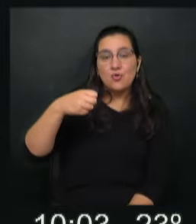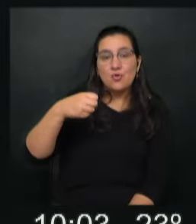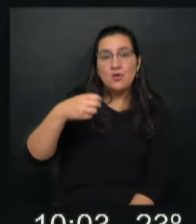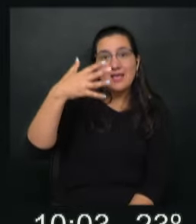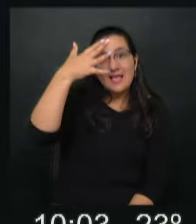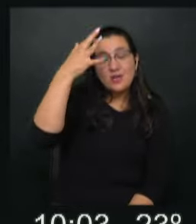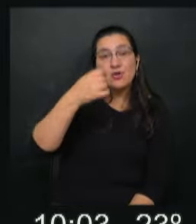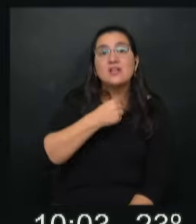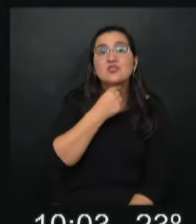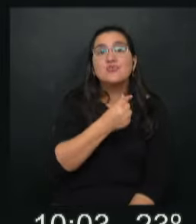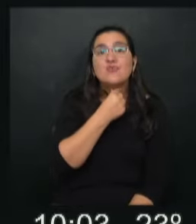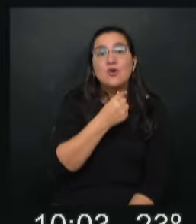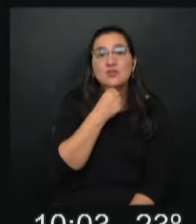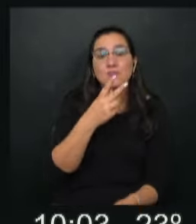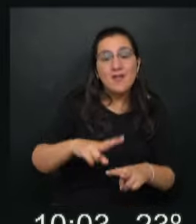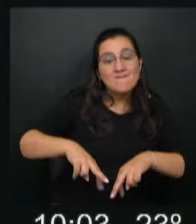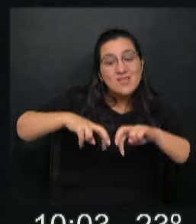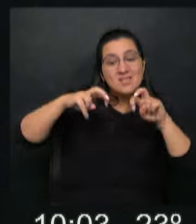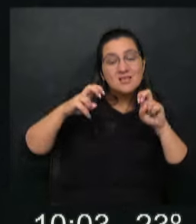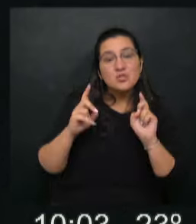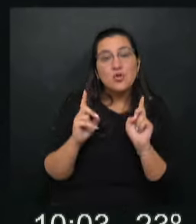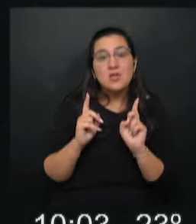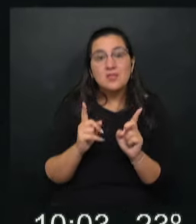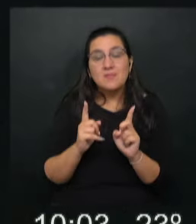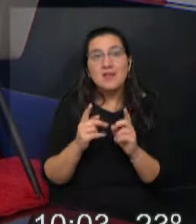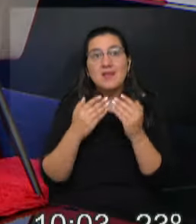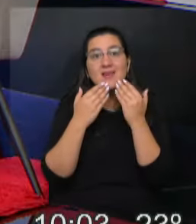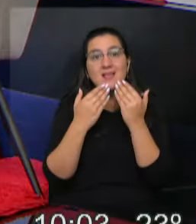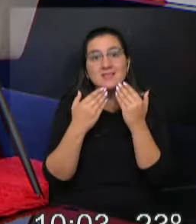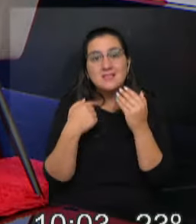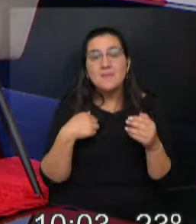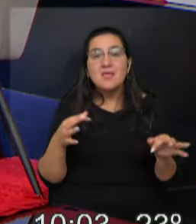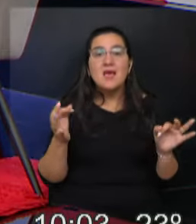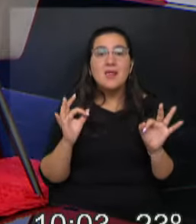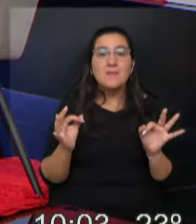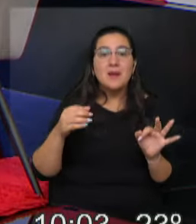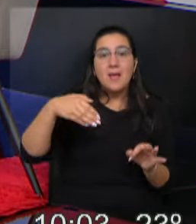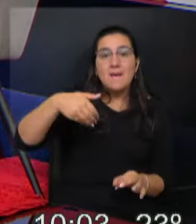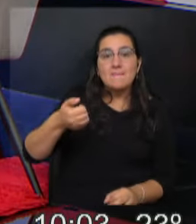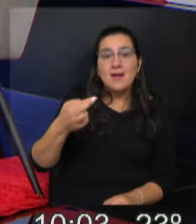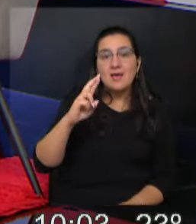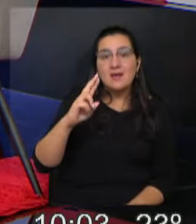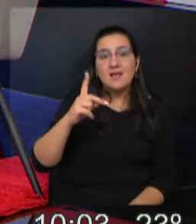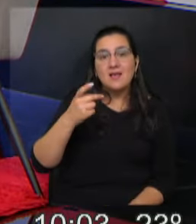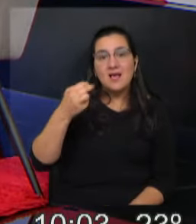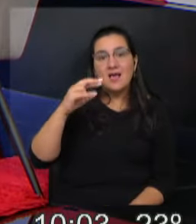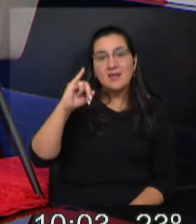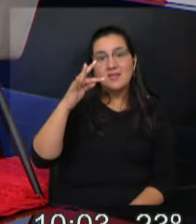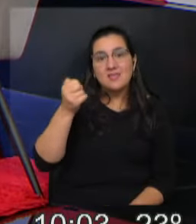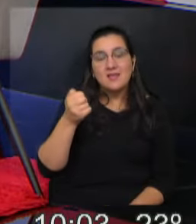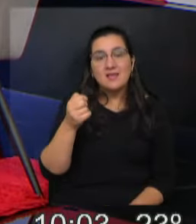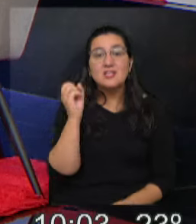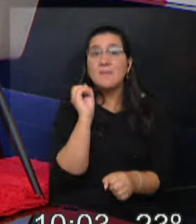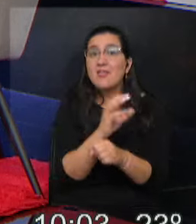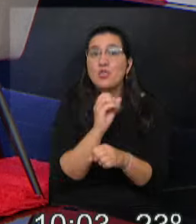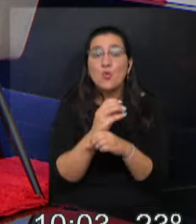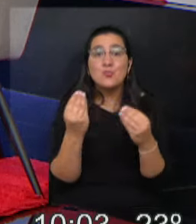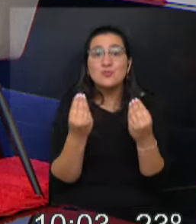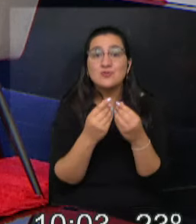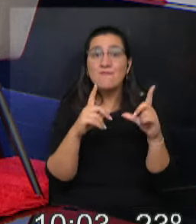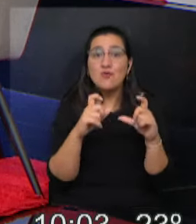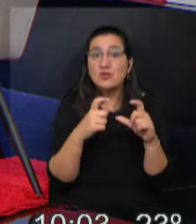voz, sí, por esta investigación. Y gracias a, bueno, mi hermana Margarita, que seguramente debe haber sido ella la que mandó un montón de fotos